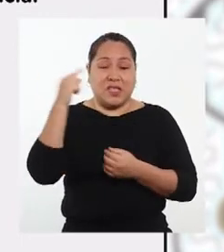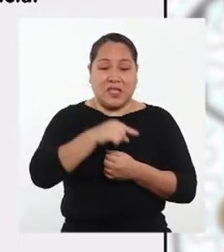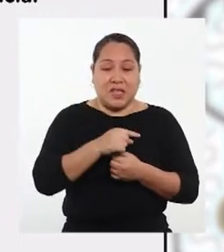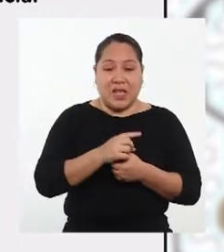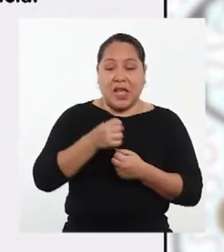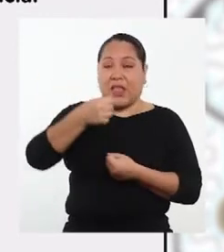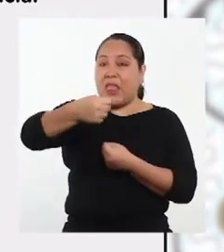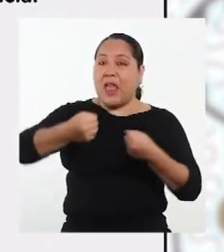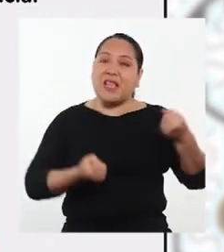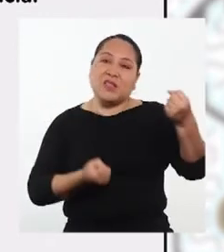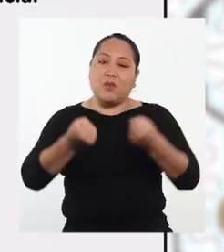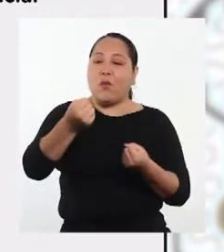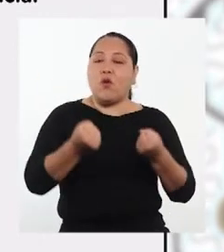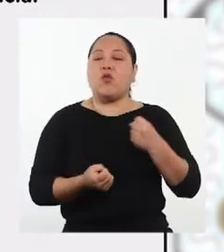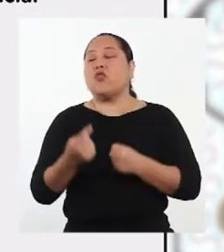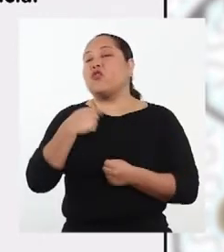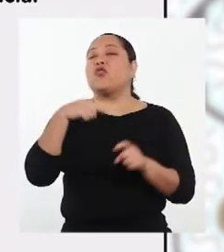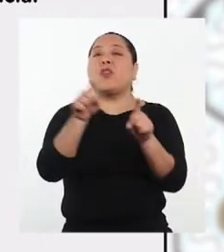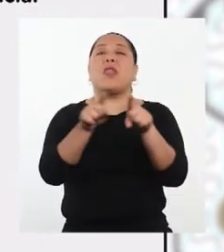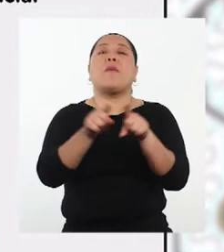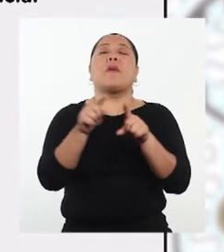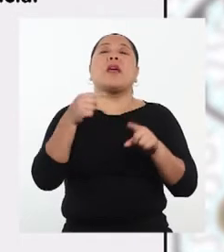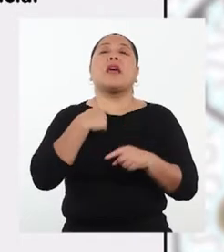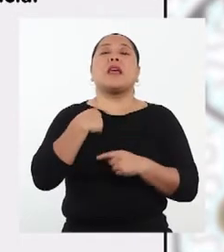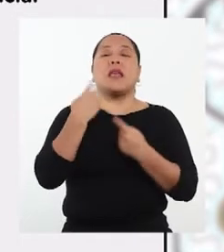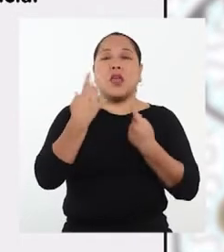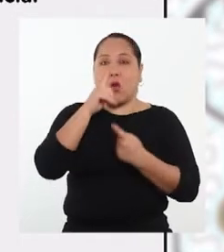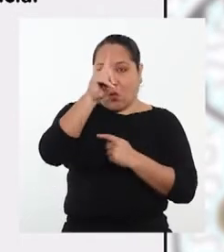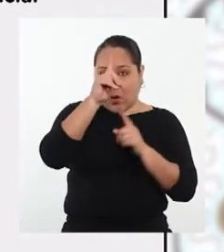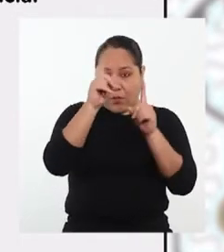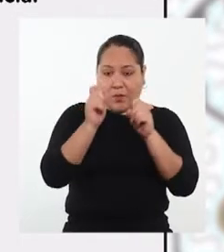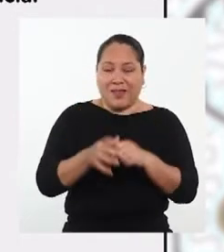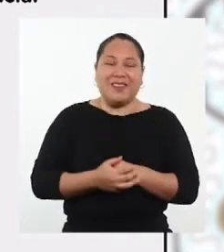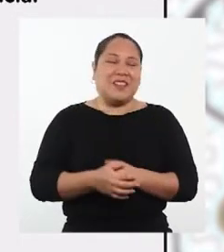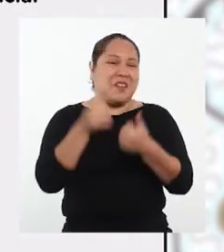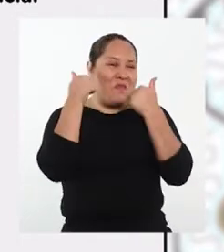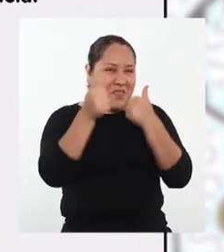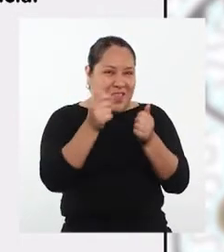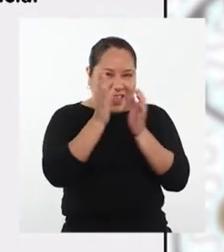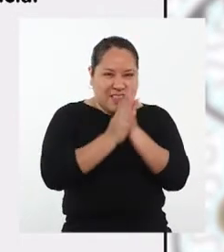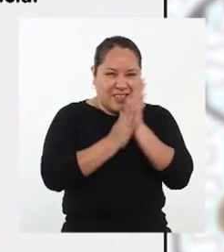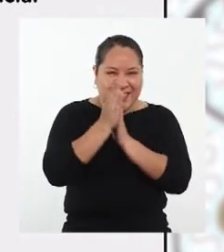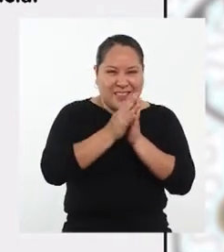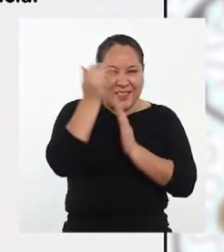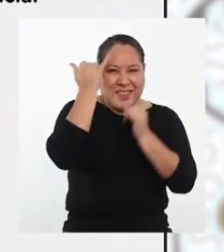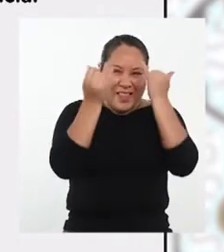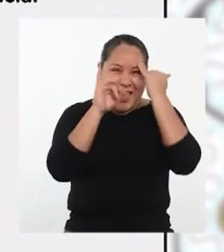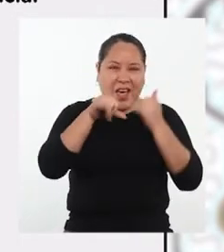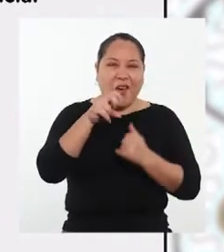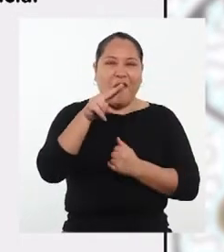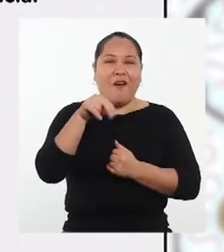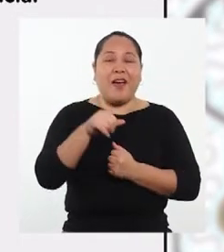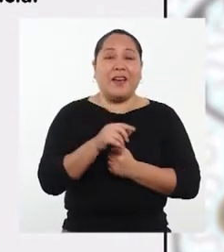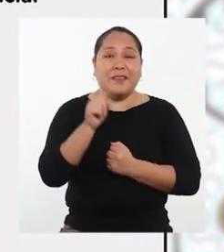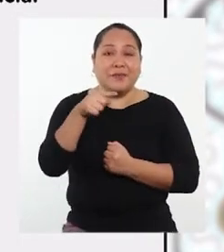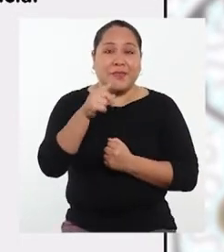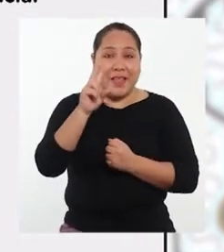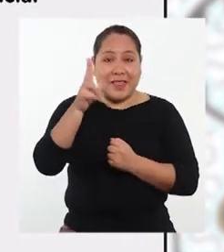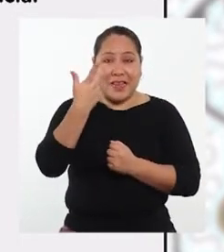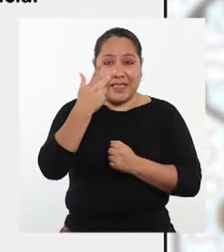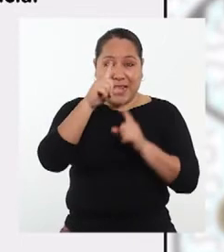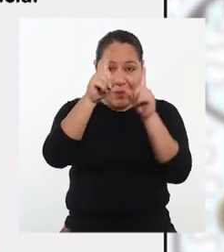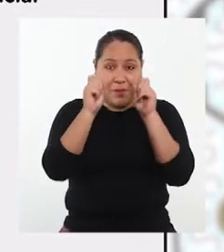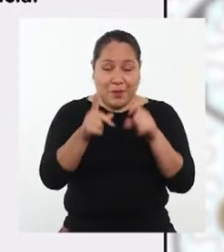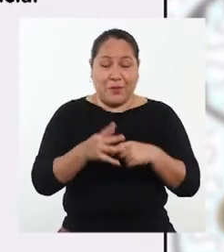el transporte. Yo también quiero una pregunta. Qué bueno que tengas esa iniciativa, Juan. Aquí tienes